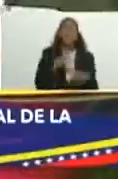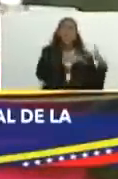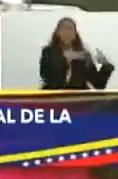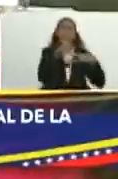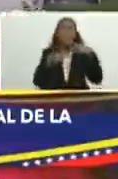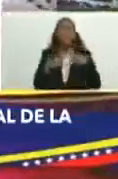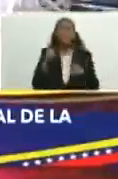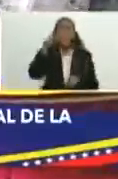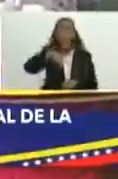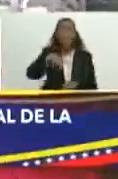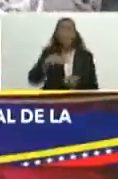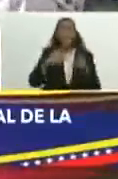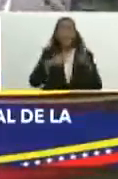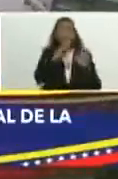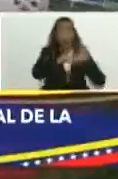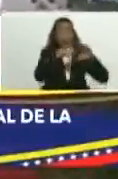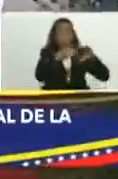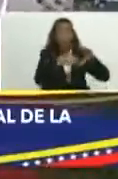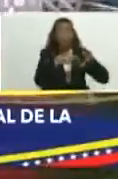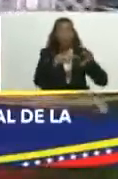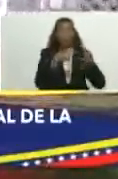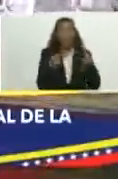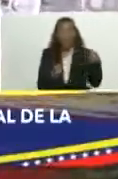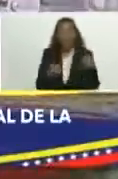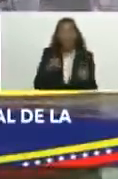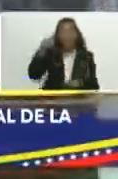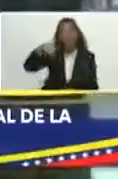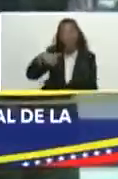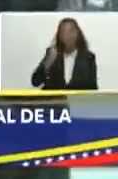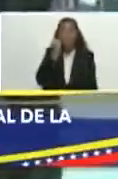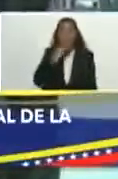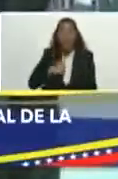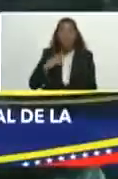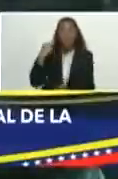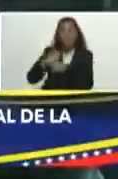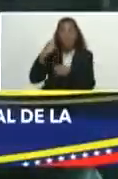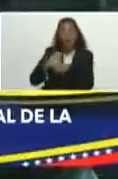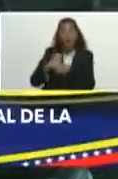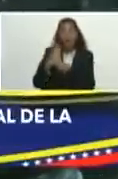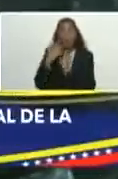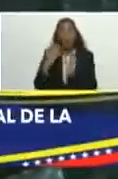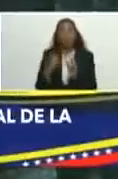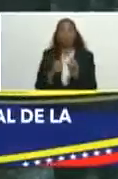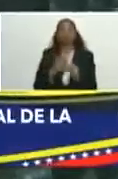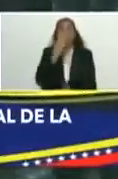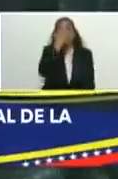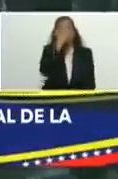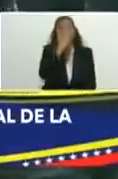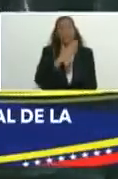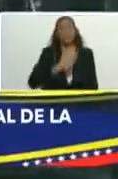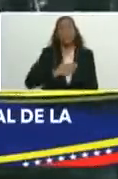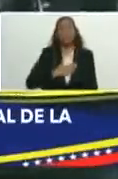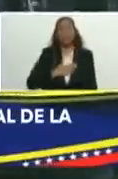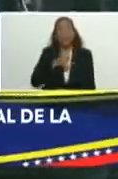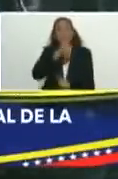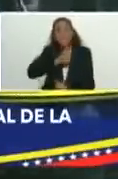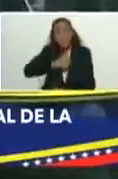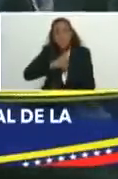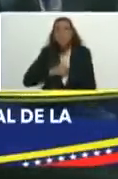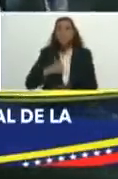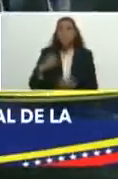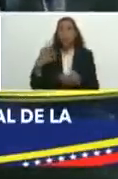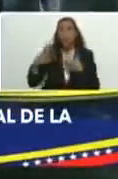que, igual que en el caso de Cauchos Venezuela, la clase obrera aquí ha logrado imponerse al bloqueo y ha mantenido los niveles de